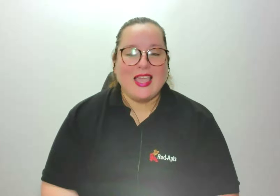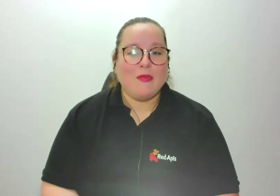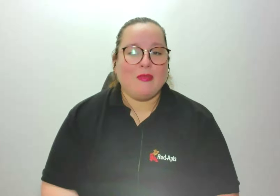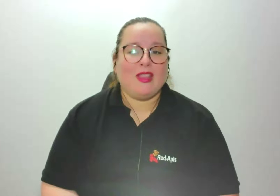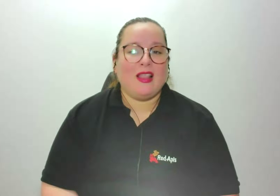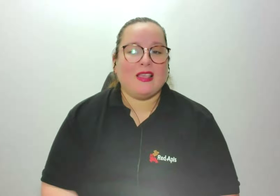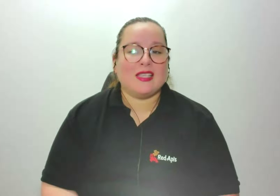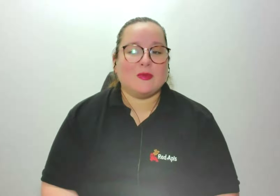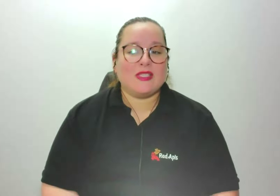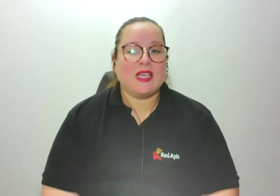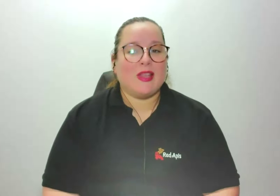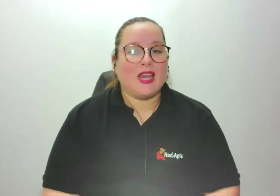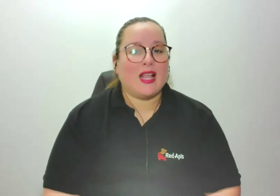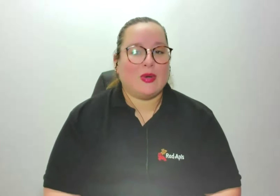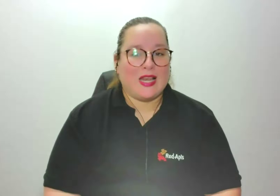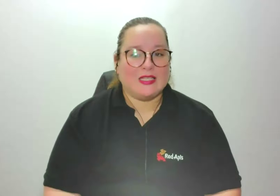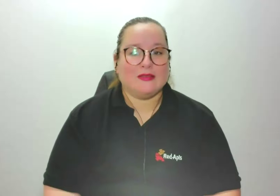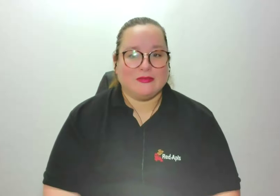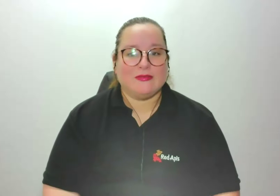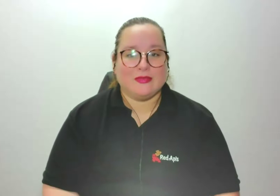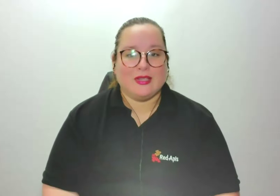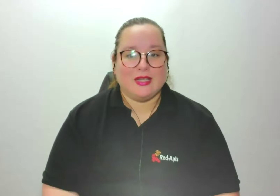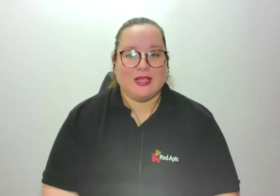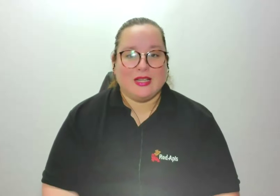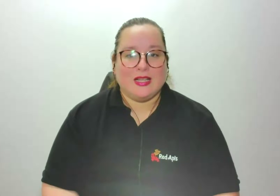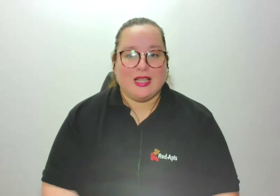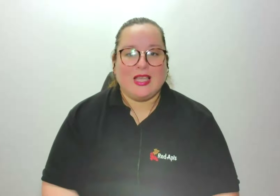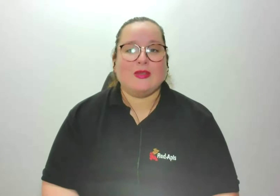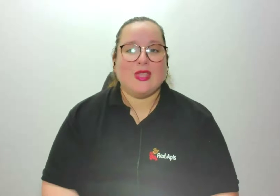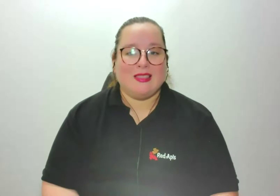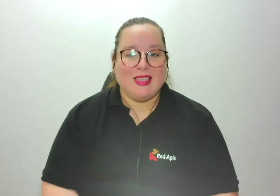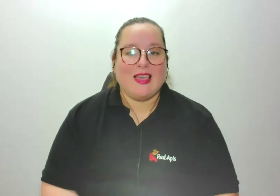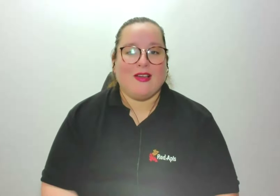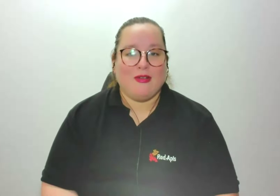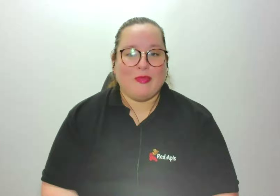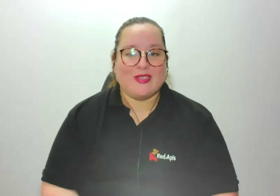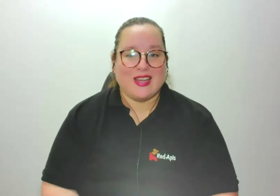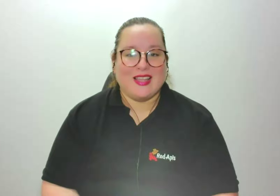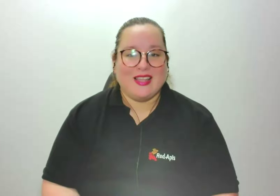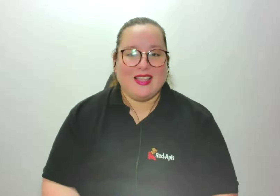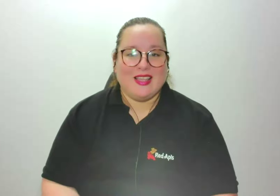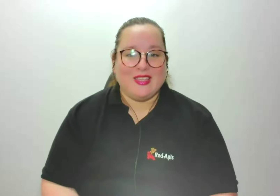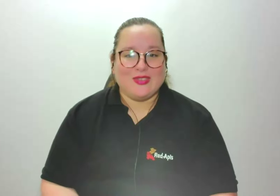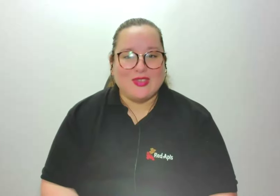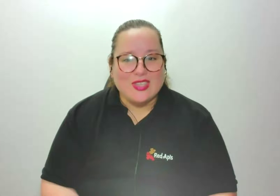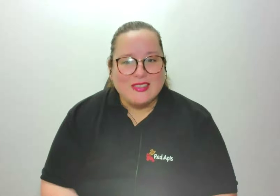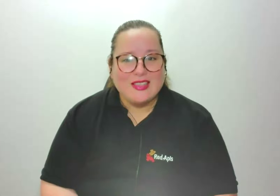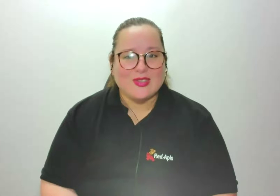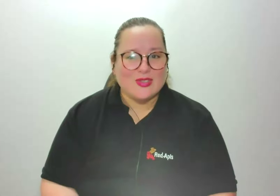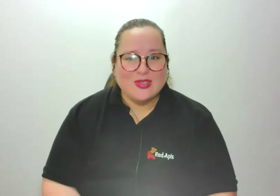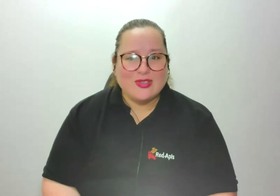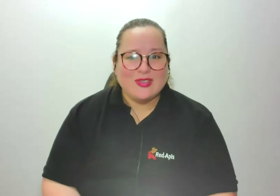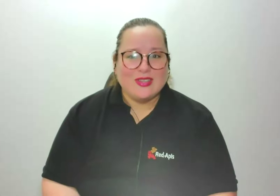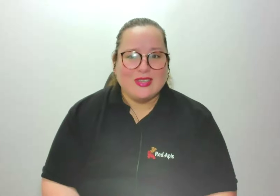Entonces hay que permitirle que se exprese de manera natural en su identidad como persona. Yo soy